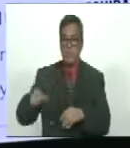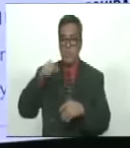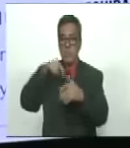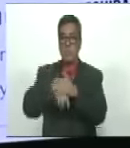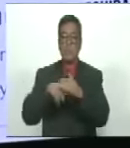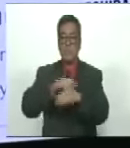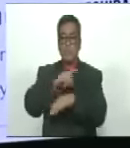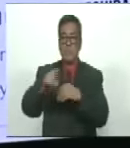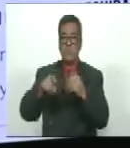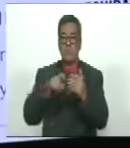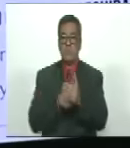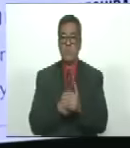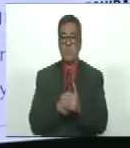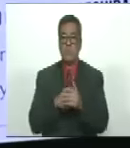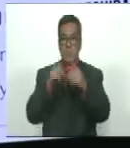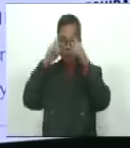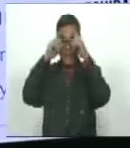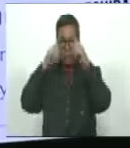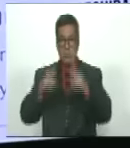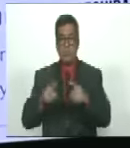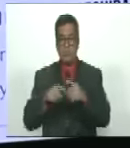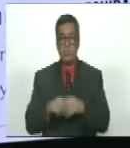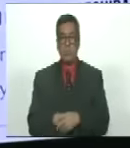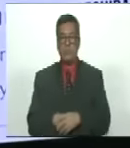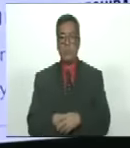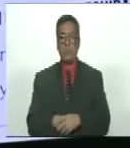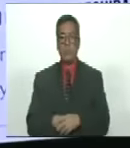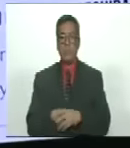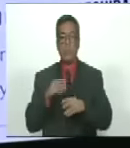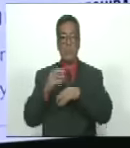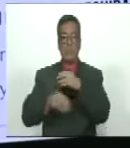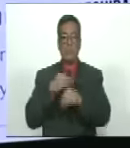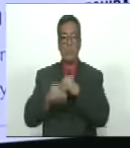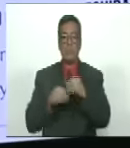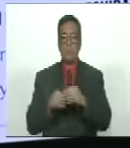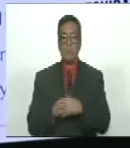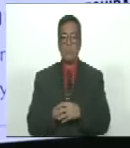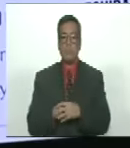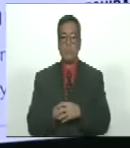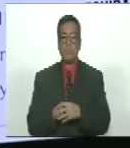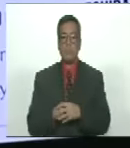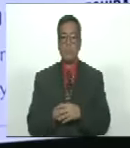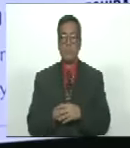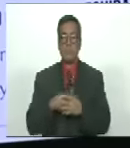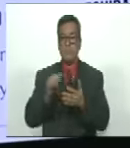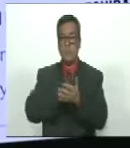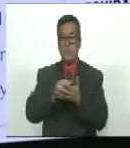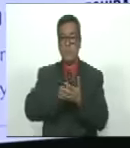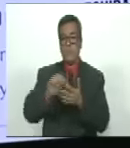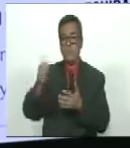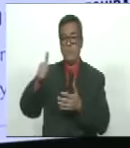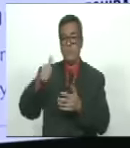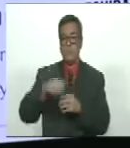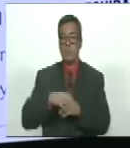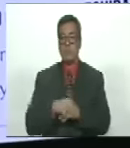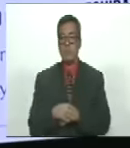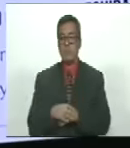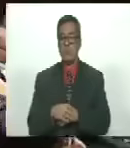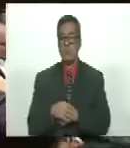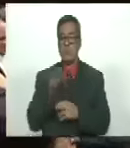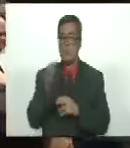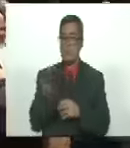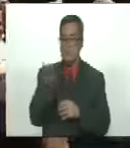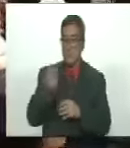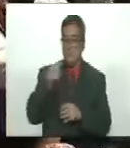jurídica plena. Se toma la decisión de hacerlo en el artículo 10,